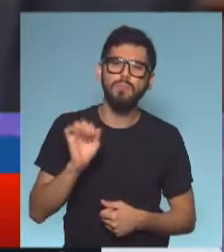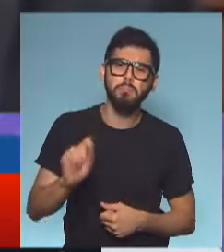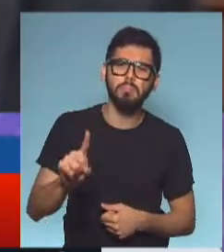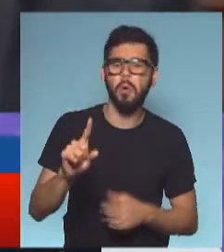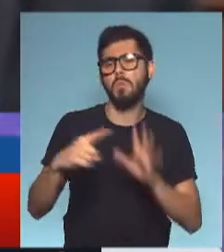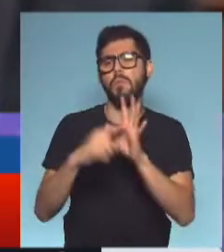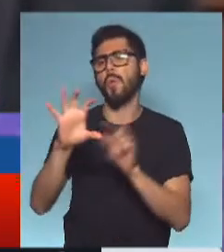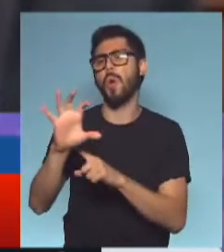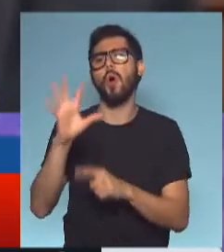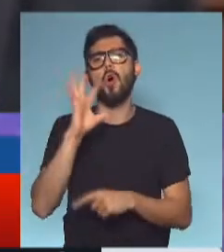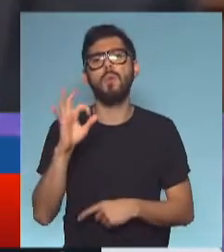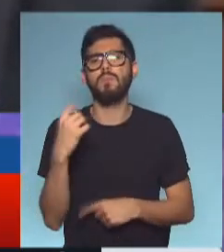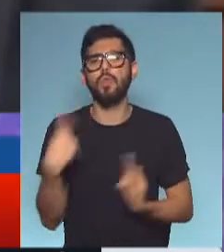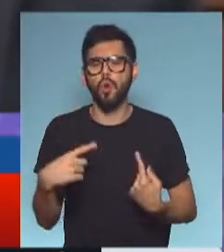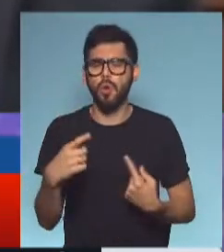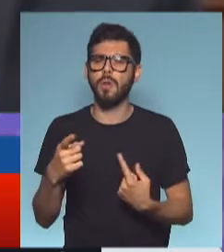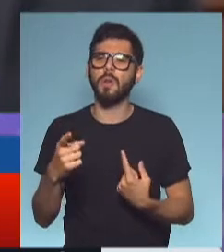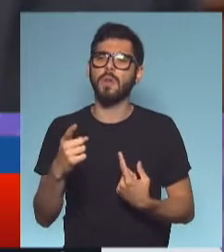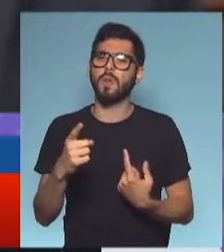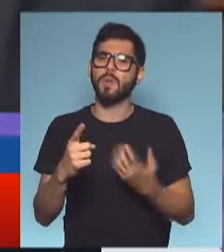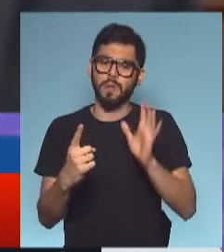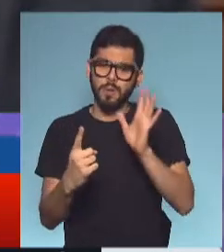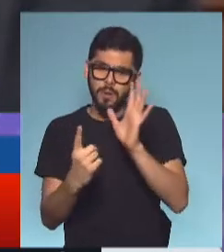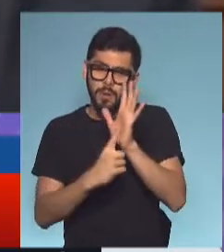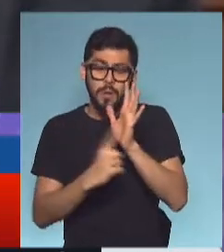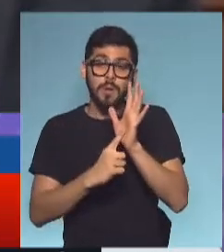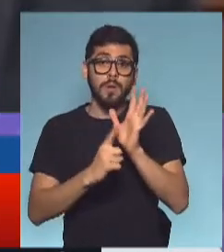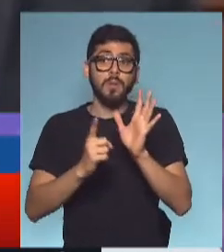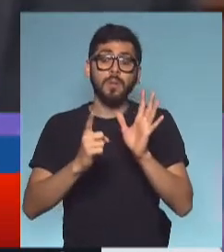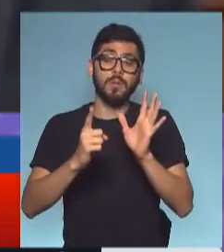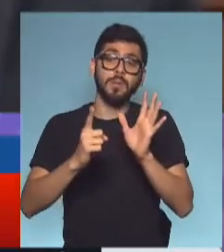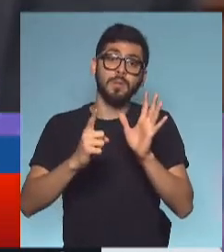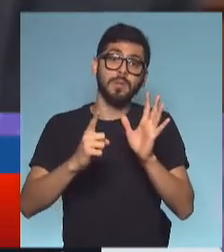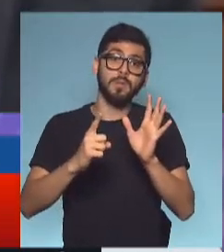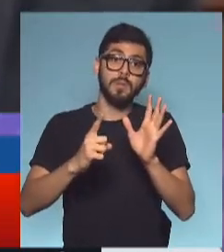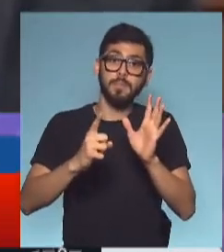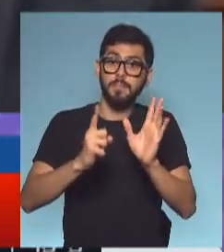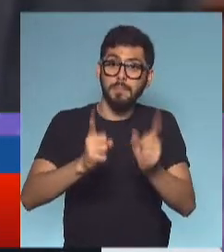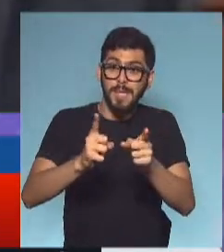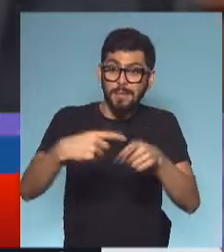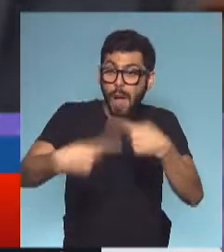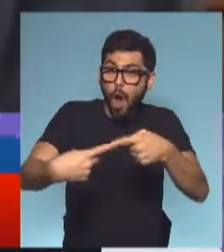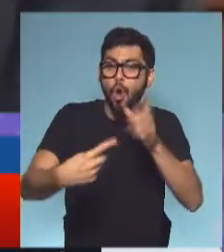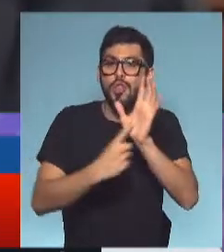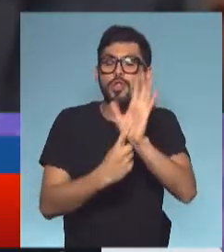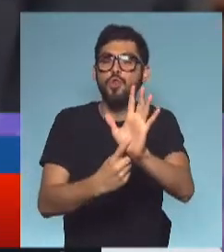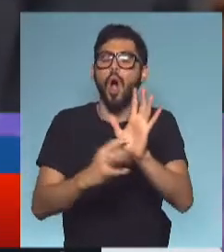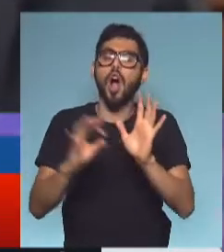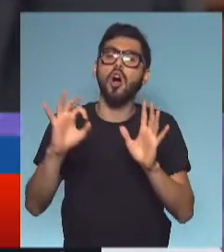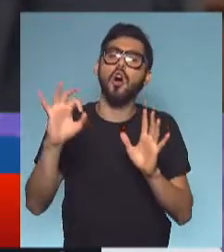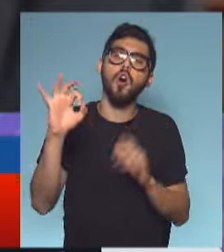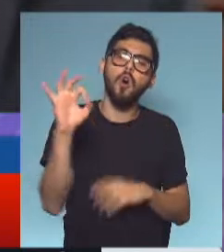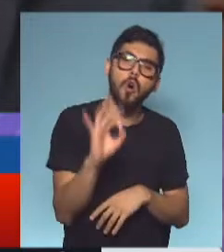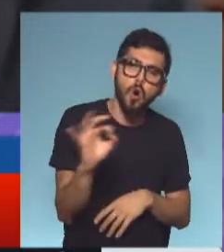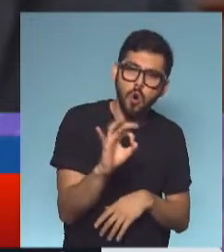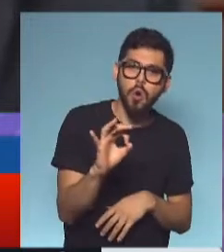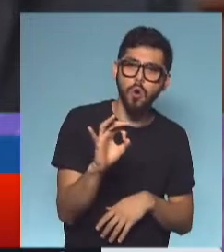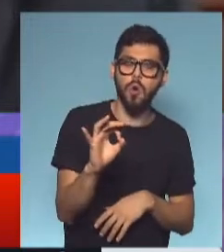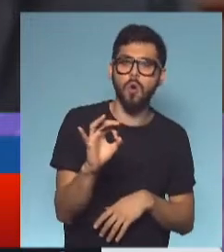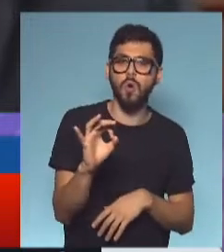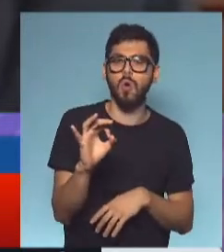la provincia de Buenos Aires? ¿Extender el plazo de las medidas que en este momento tienen vigencia o cerrar